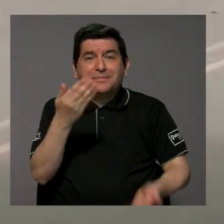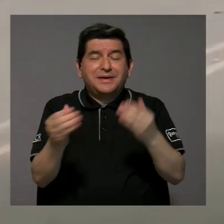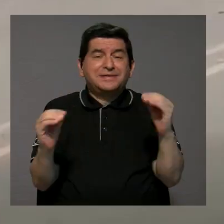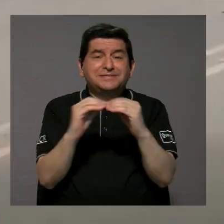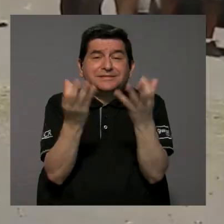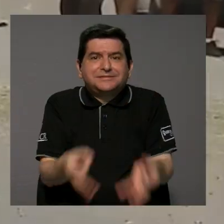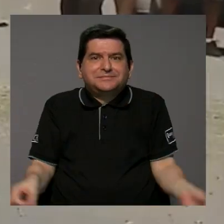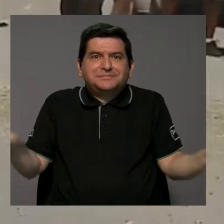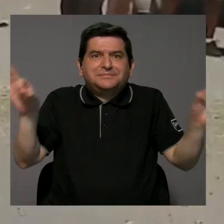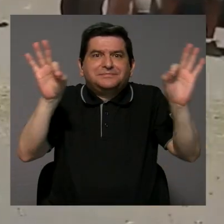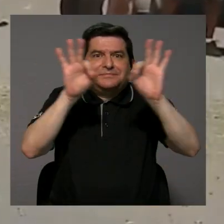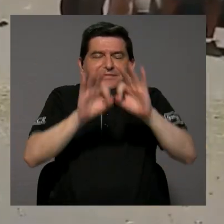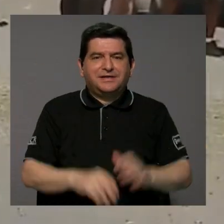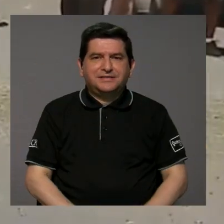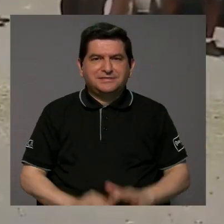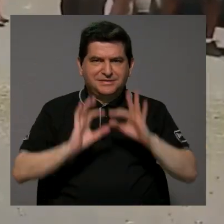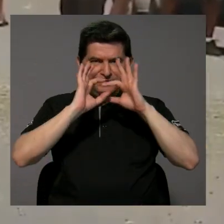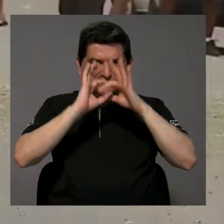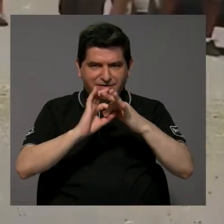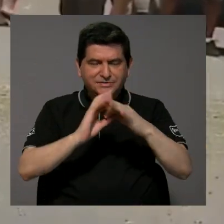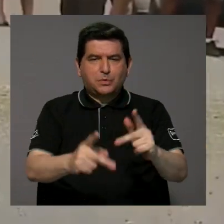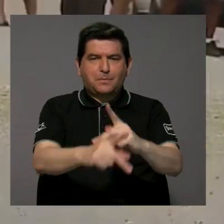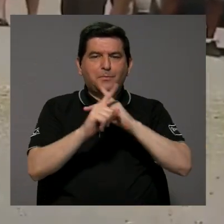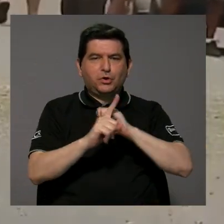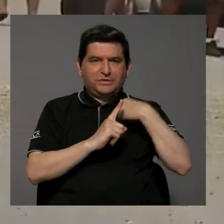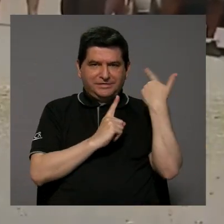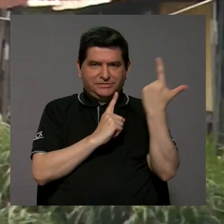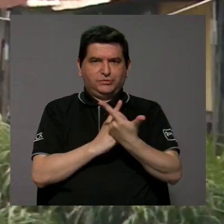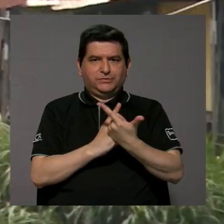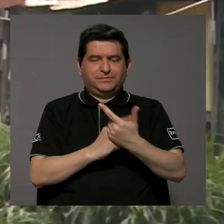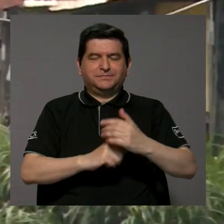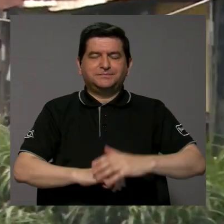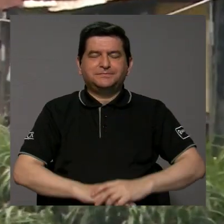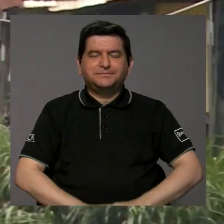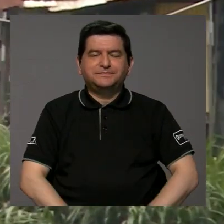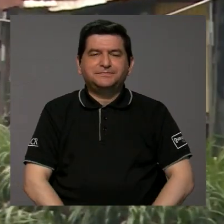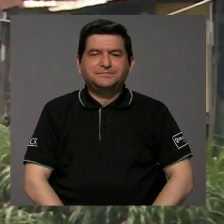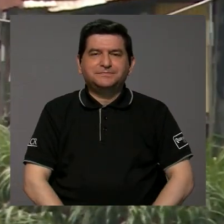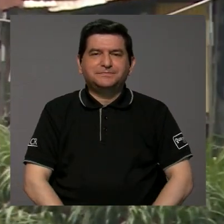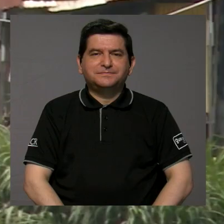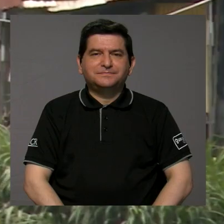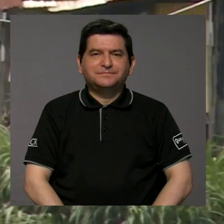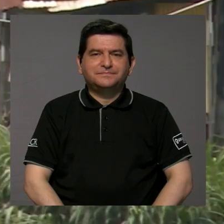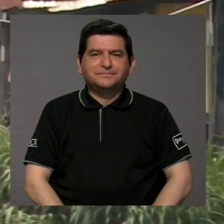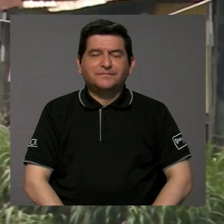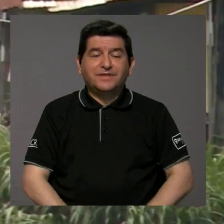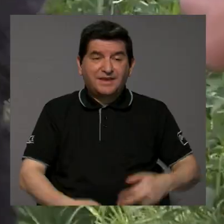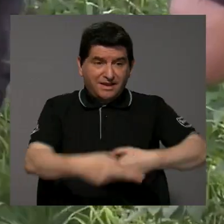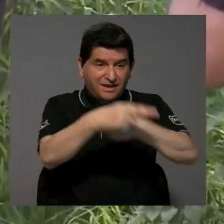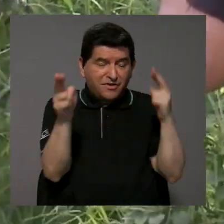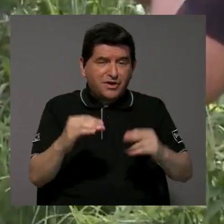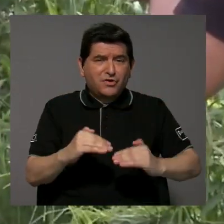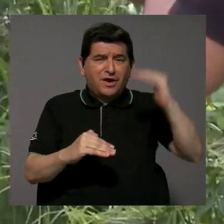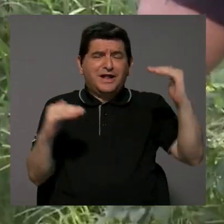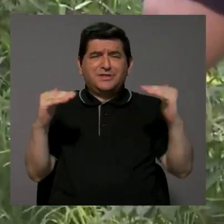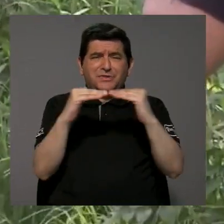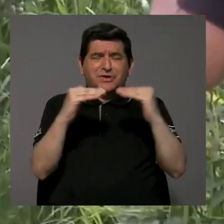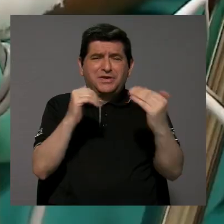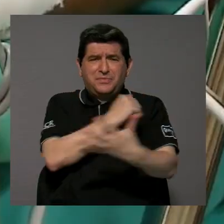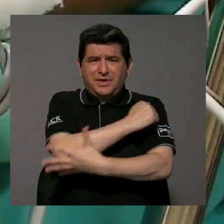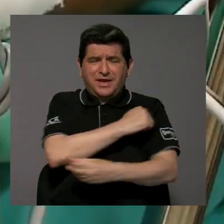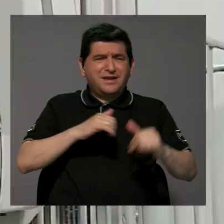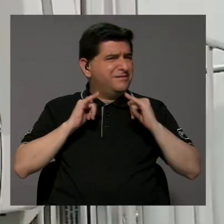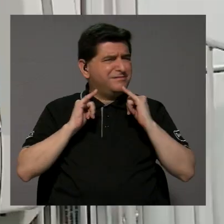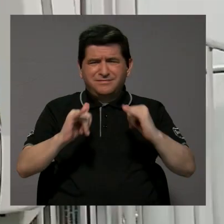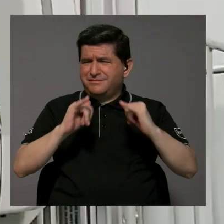importante, es el que tiene que ver con la protección social. Y es que para una región con alto nivel de pobreza y desigualdad,